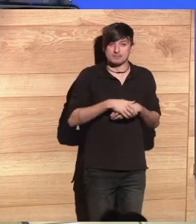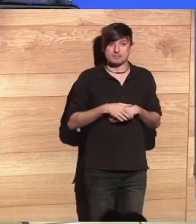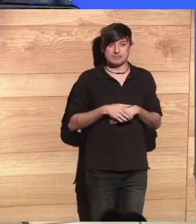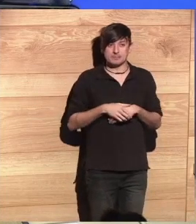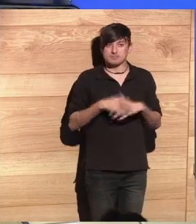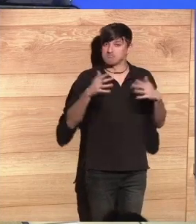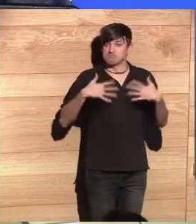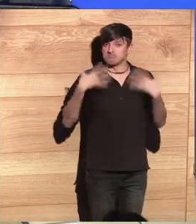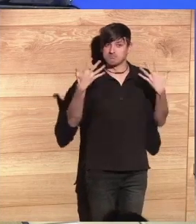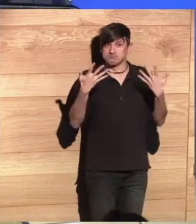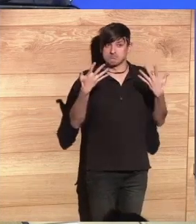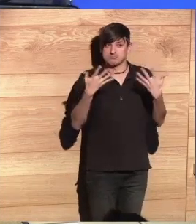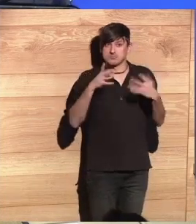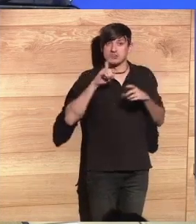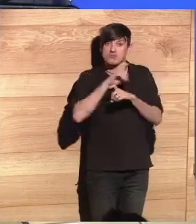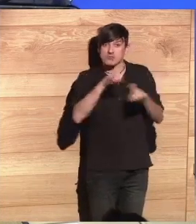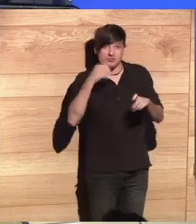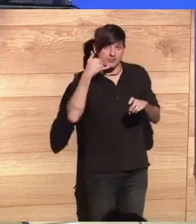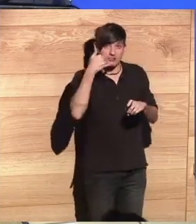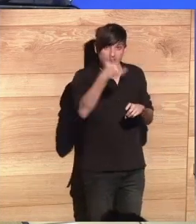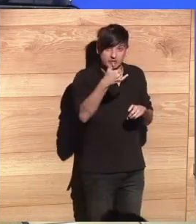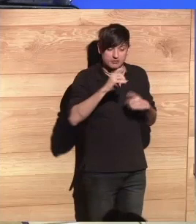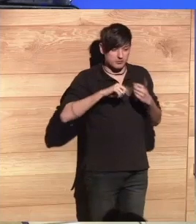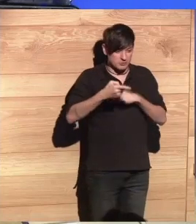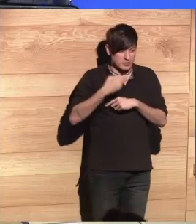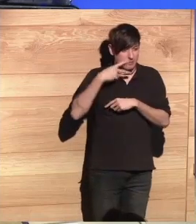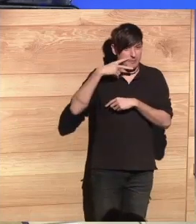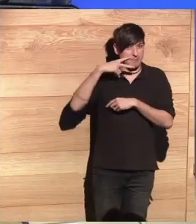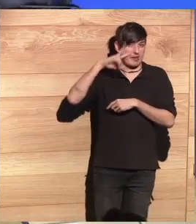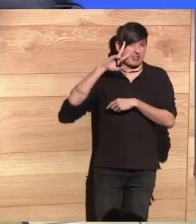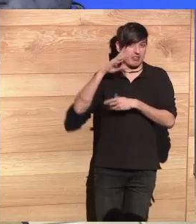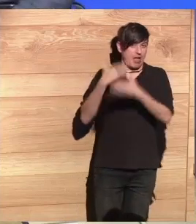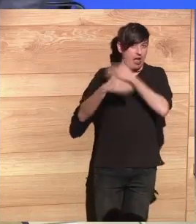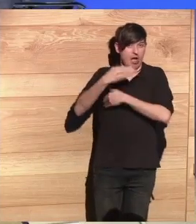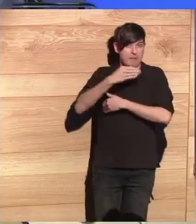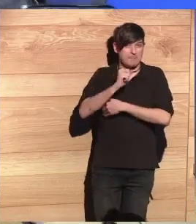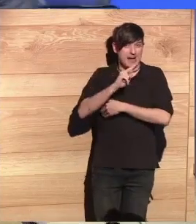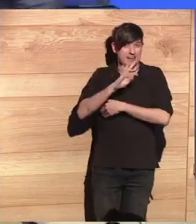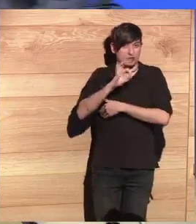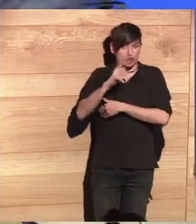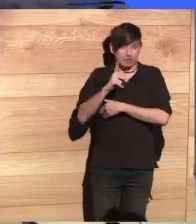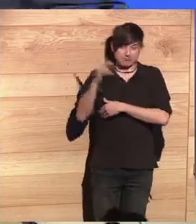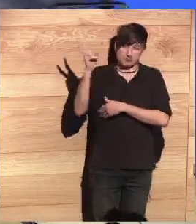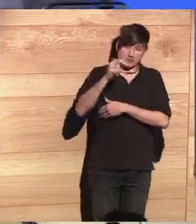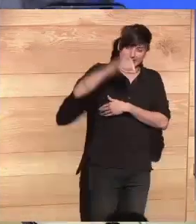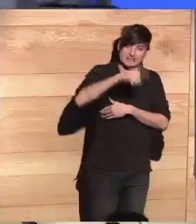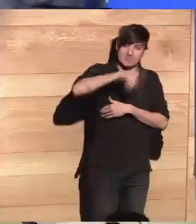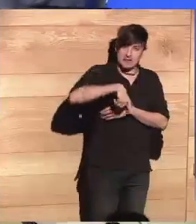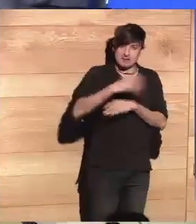cuando hablamos con la Fundación Telefónica y después de la experiencia del Bartók hace algún tiempo que venimos a presentarlos aquí también